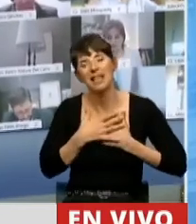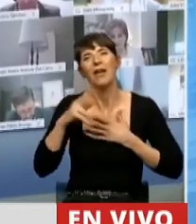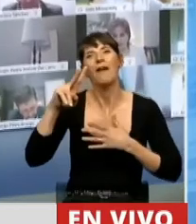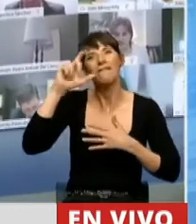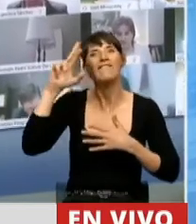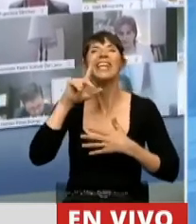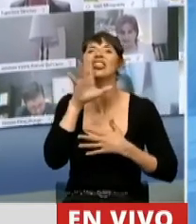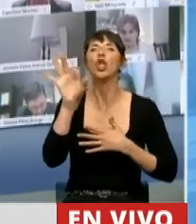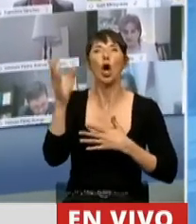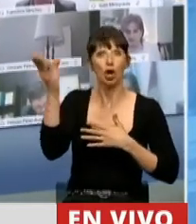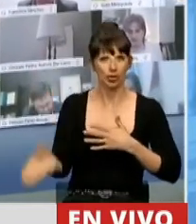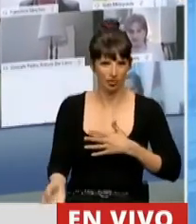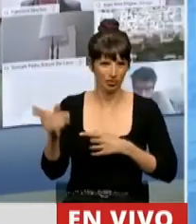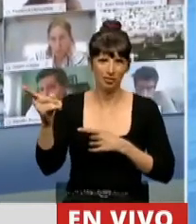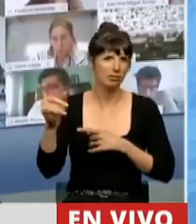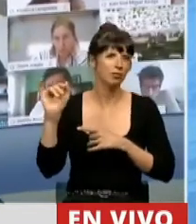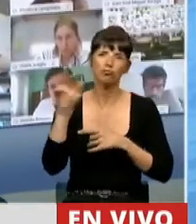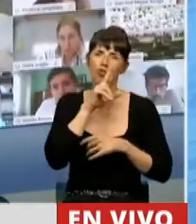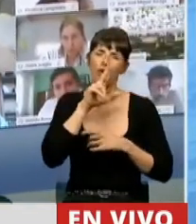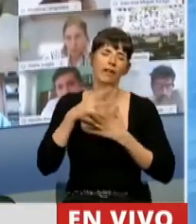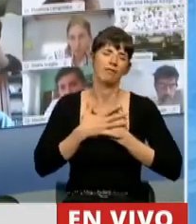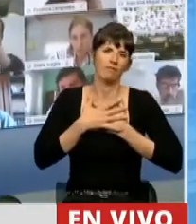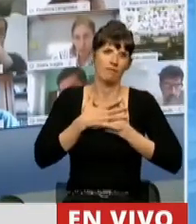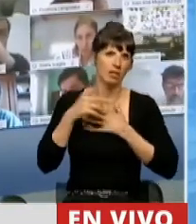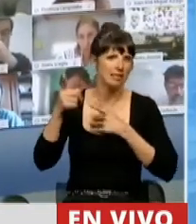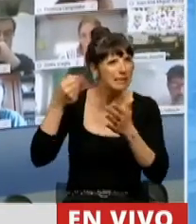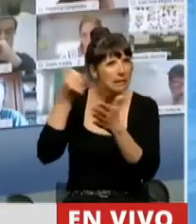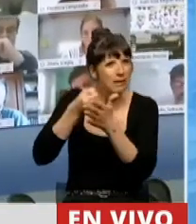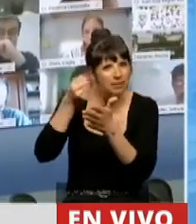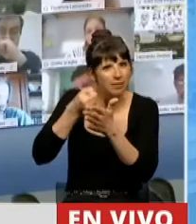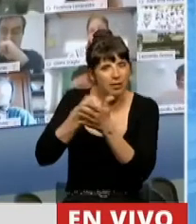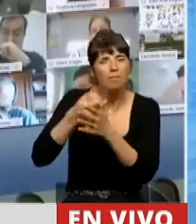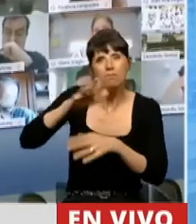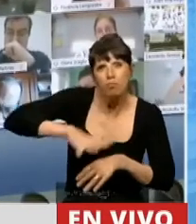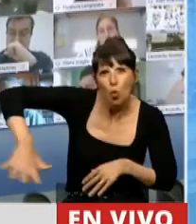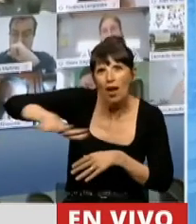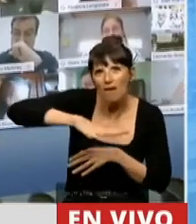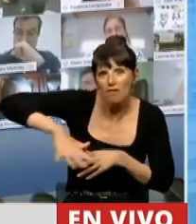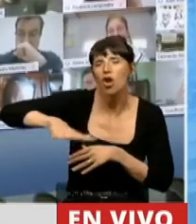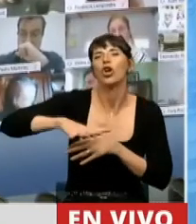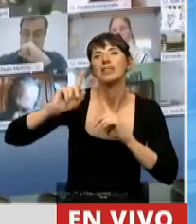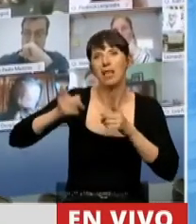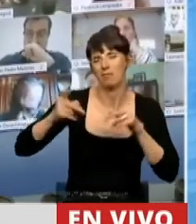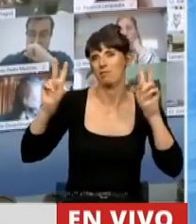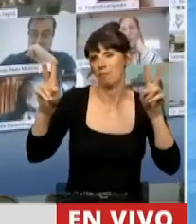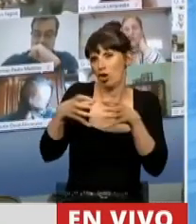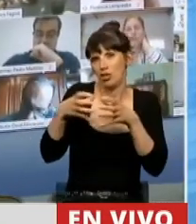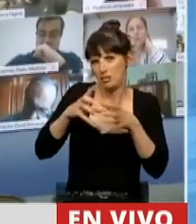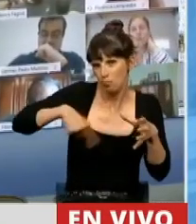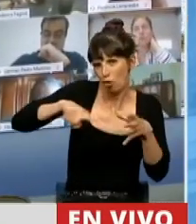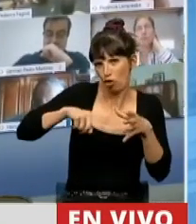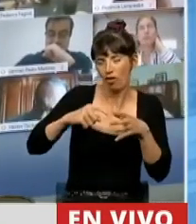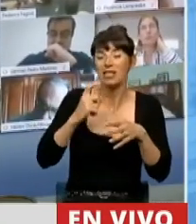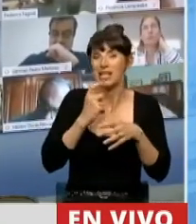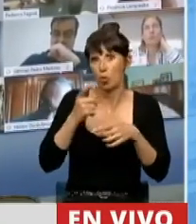extraordinaria, militante del Movimiento Nacional y Popular y de nuestro peronismo de San Luis. Vero,